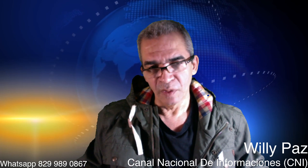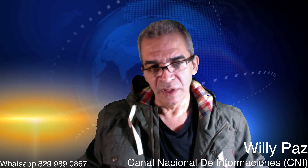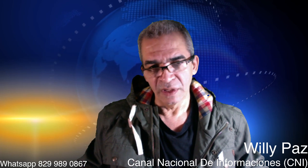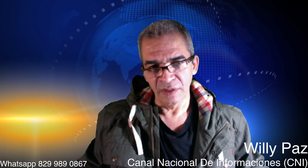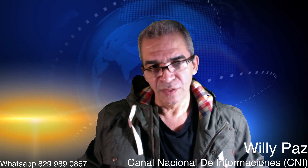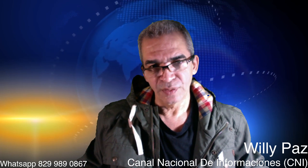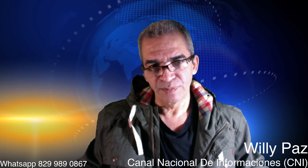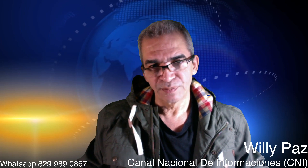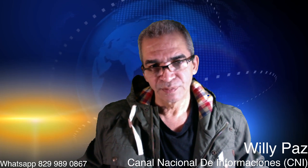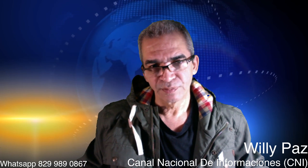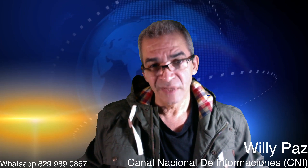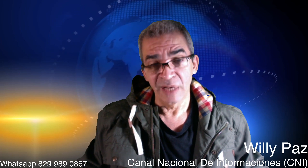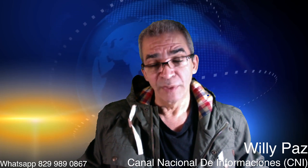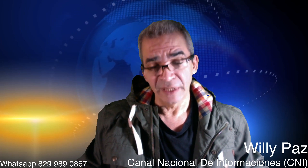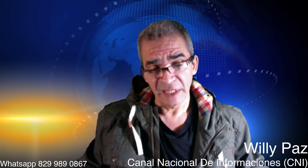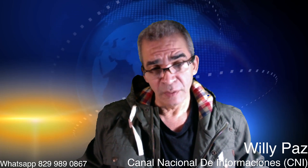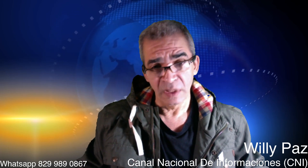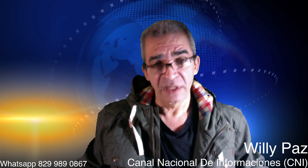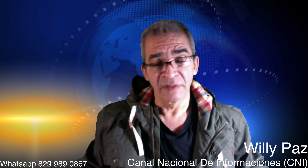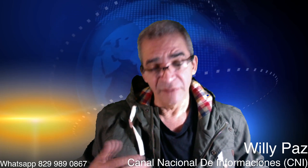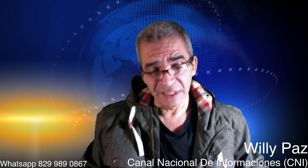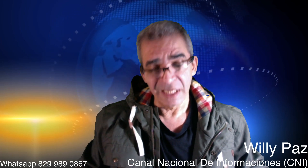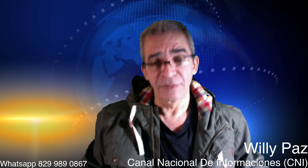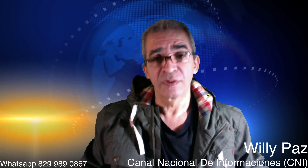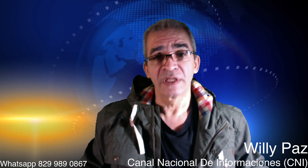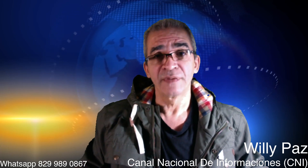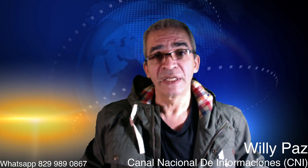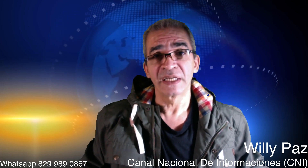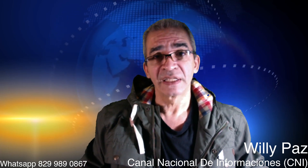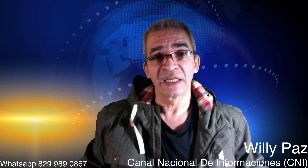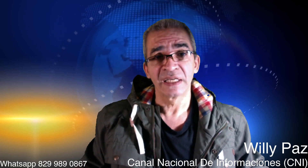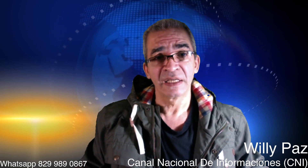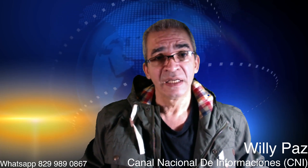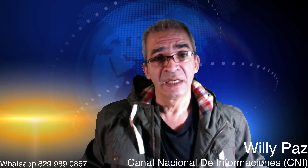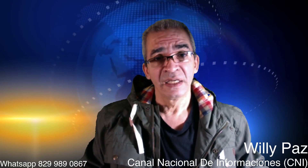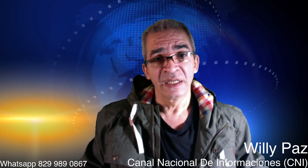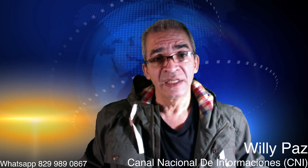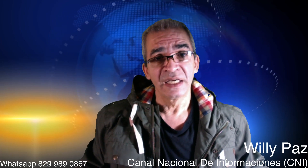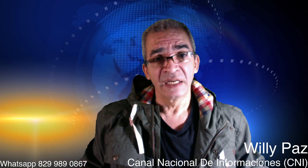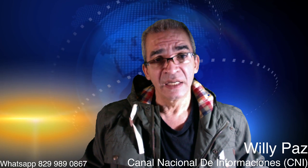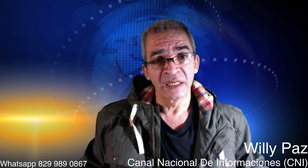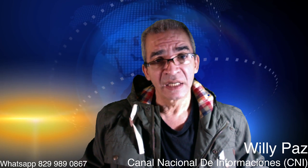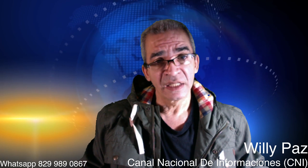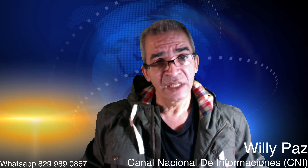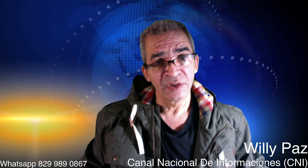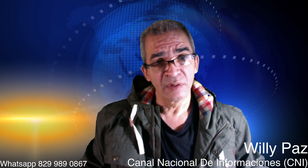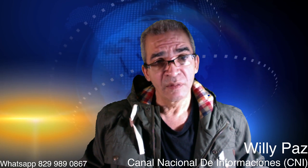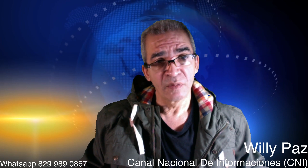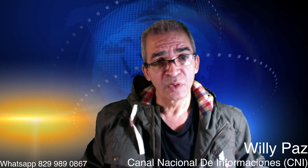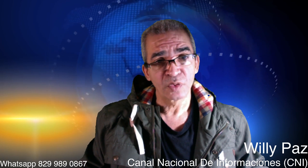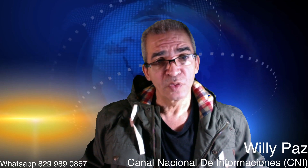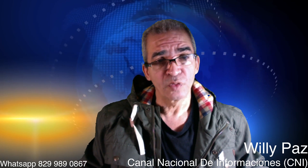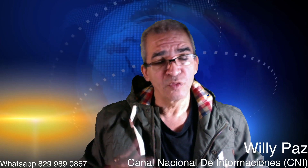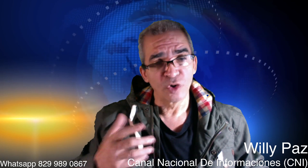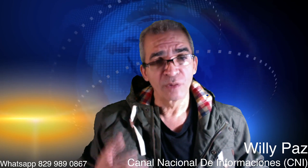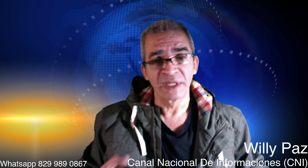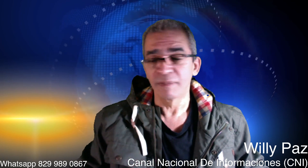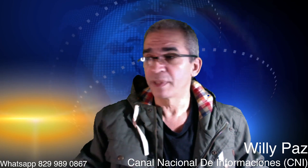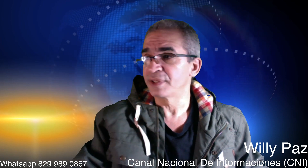de políticos cavernícolas, desfasados, que deberían estar ya en retiro por su